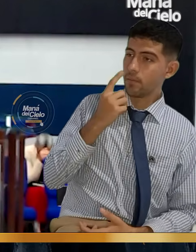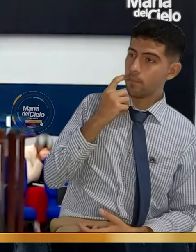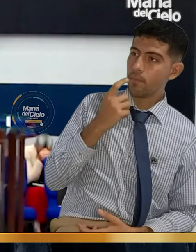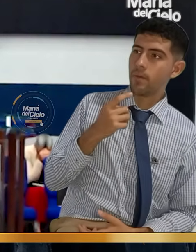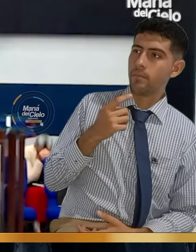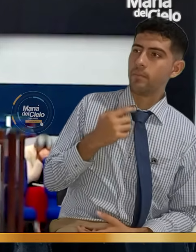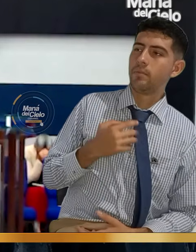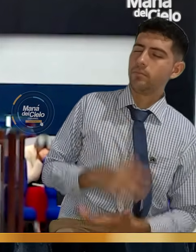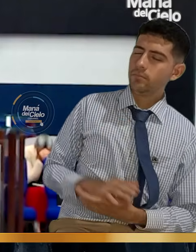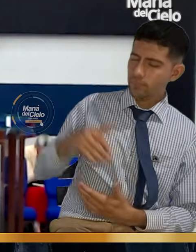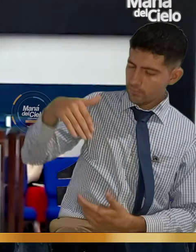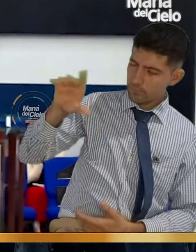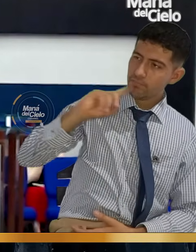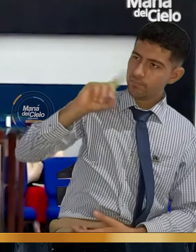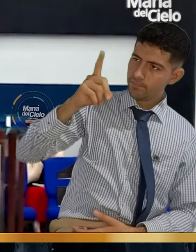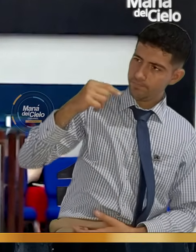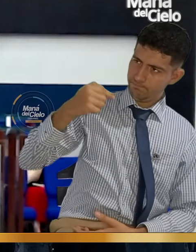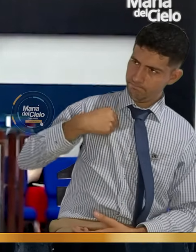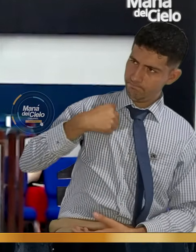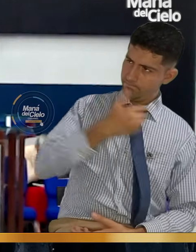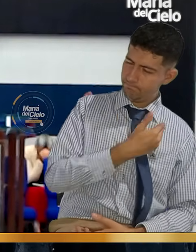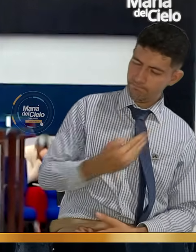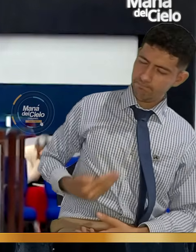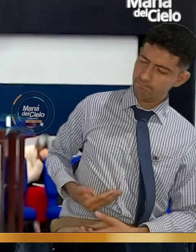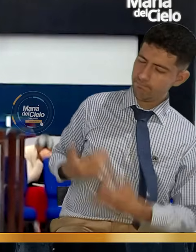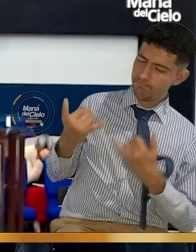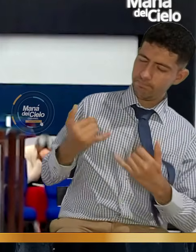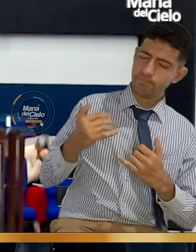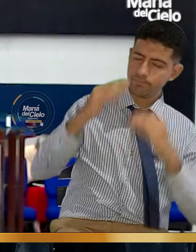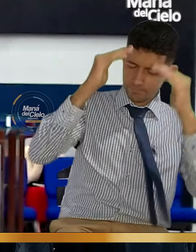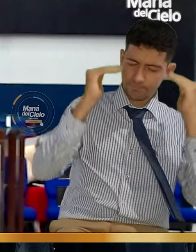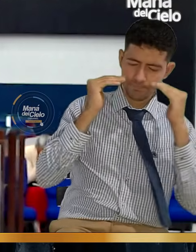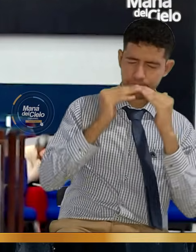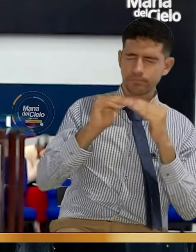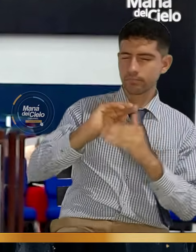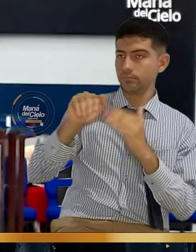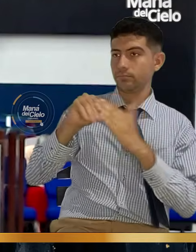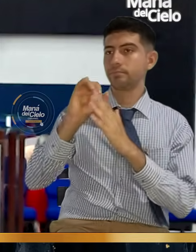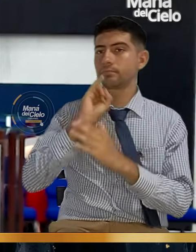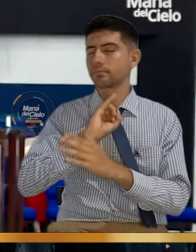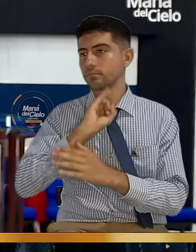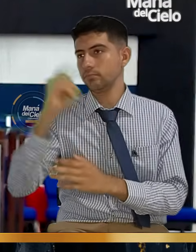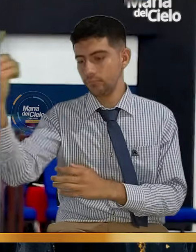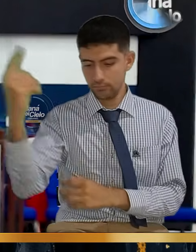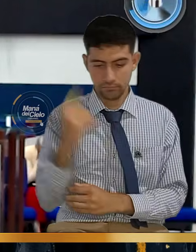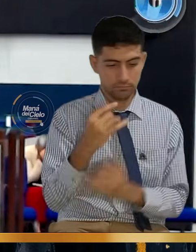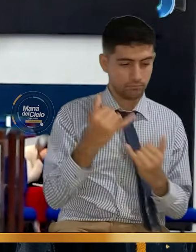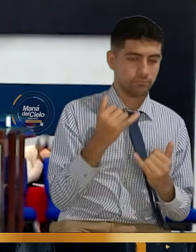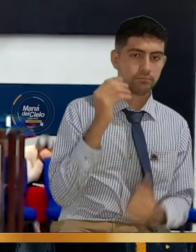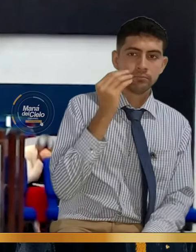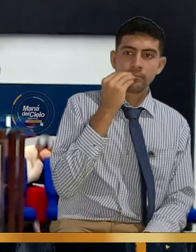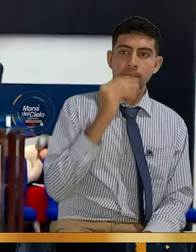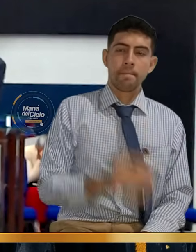historias vivas. Alguien que lo crea esta noche, son historias vivas, porque el Dios de esta Biblia es